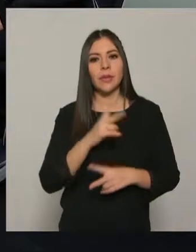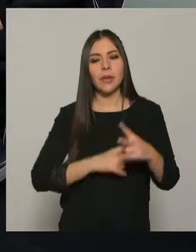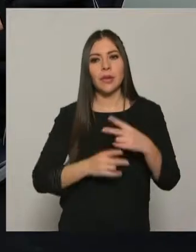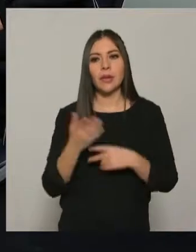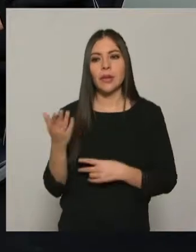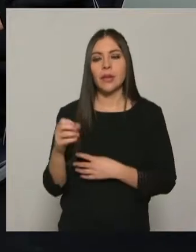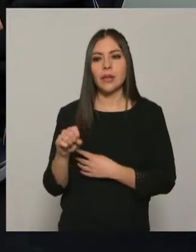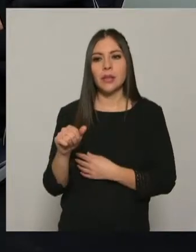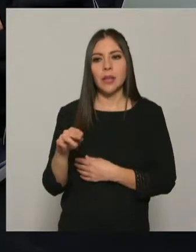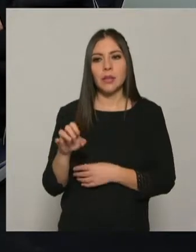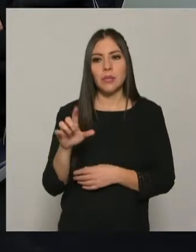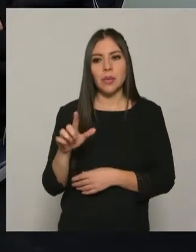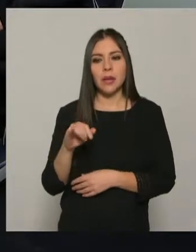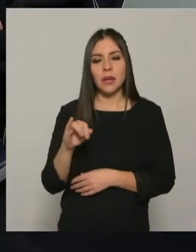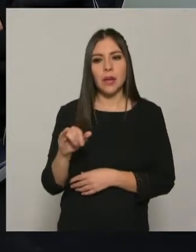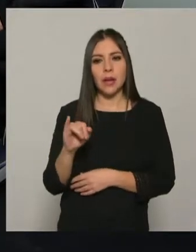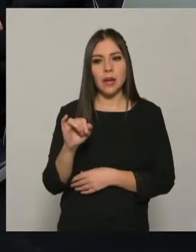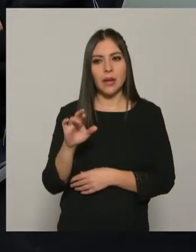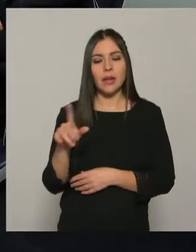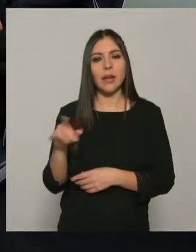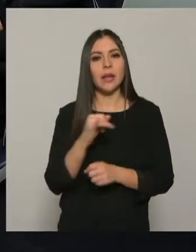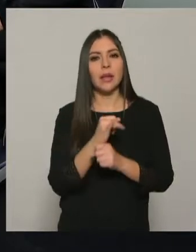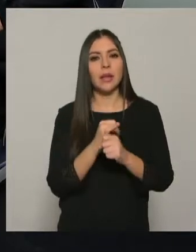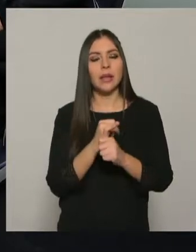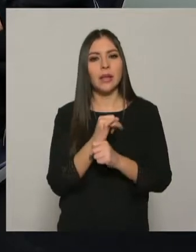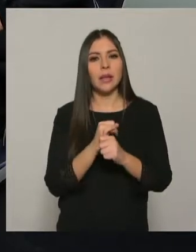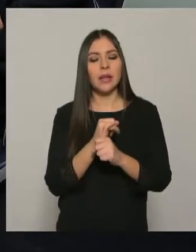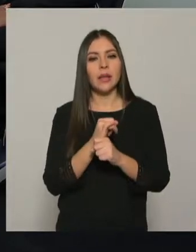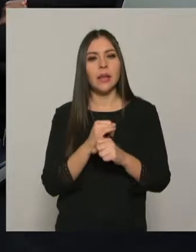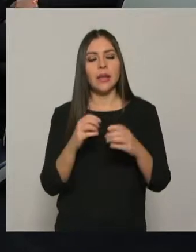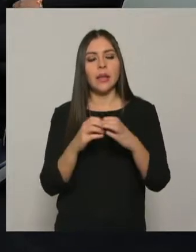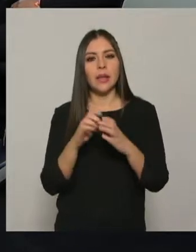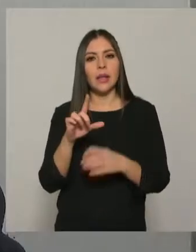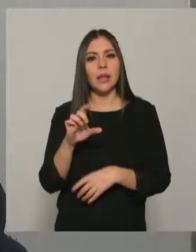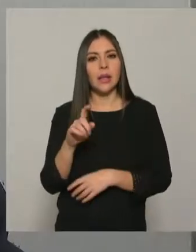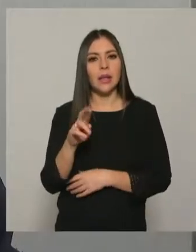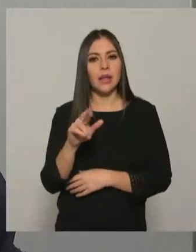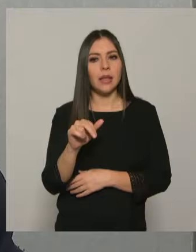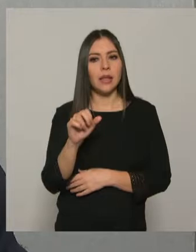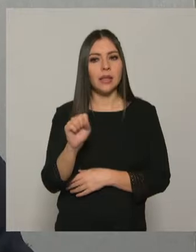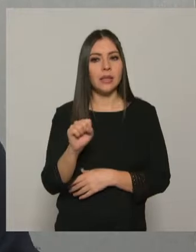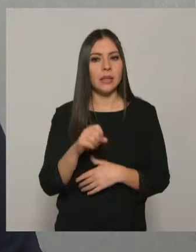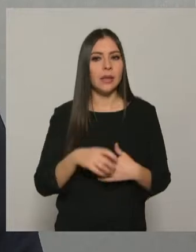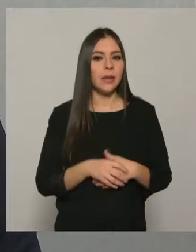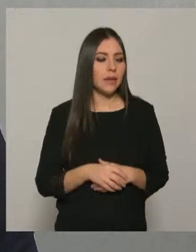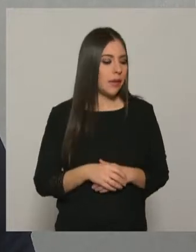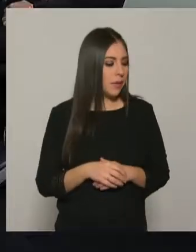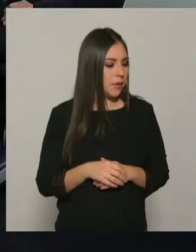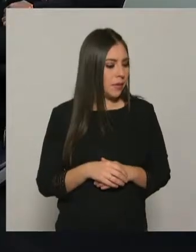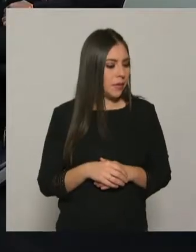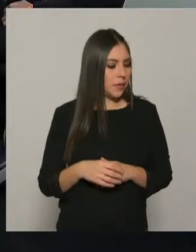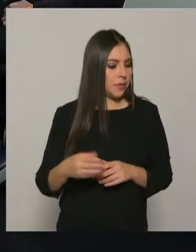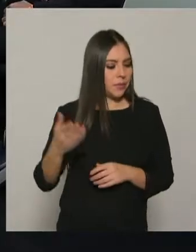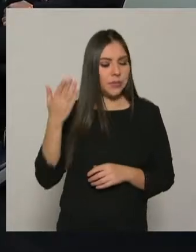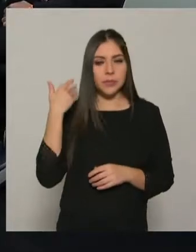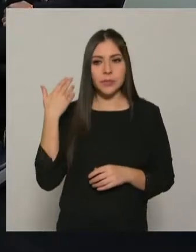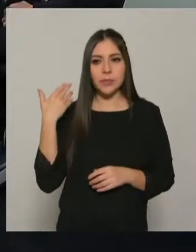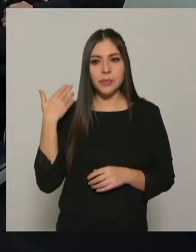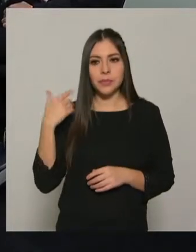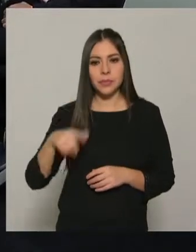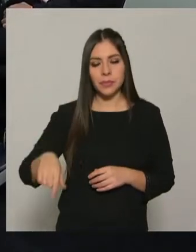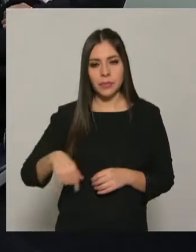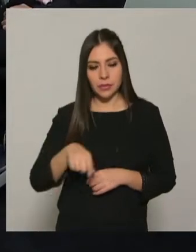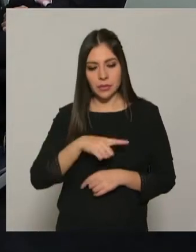de Samuel Jair Martínez, investigador en Letra S. Bienvenido. Buenos días, muchas gracias. Bueno, pues aquí estábamos ya a dejar el tema en la